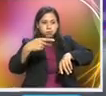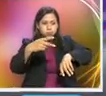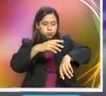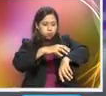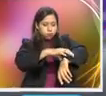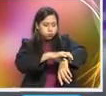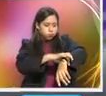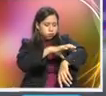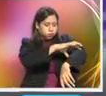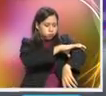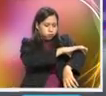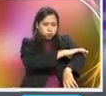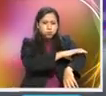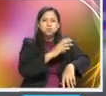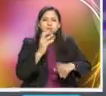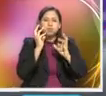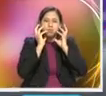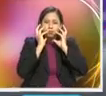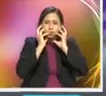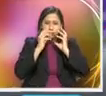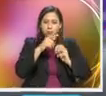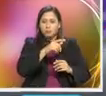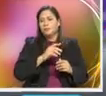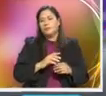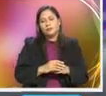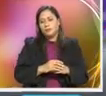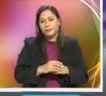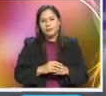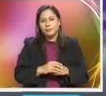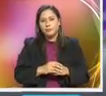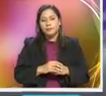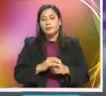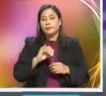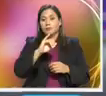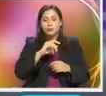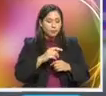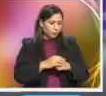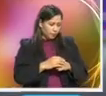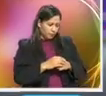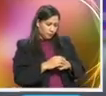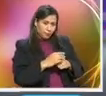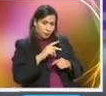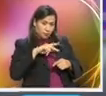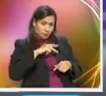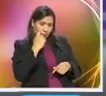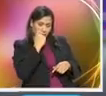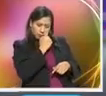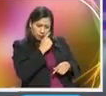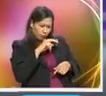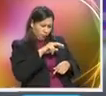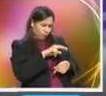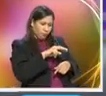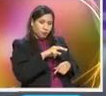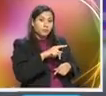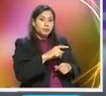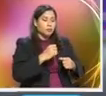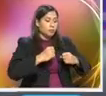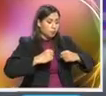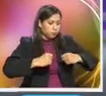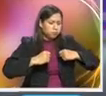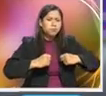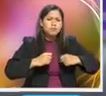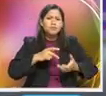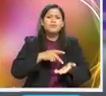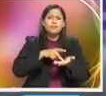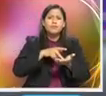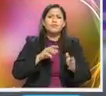Sí, no. Entonces, una forma es nunca a ojo de buen cubero. O sea, definitivamente el sobrepeso y la obesidad se mide en